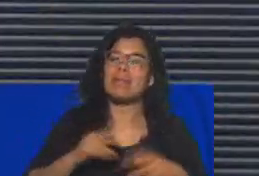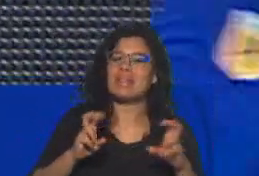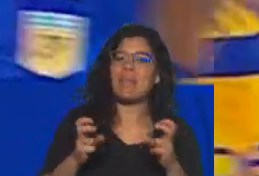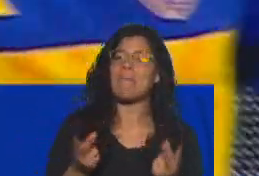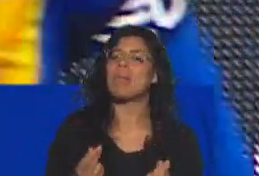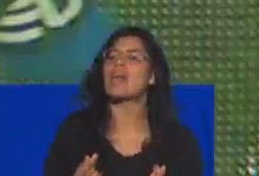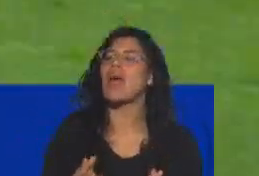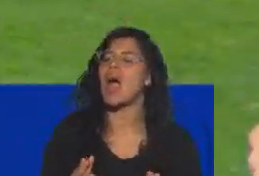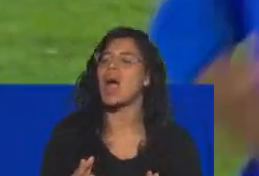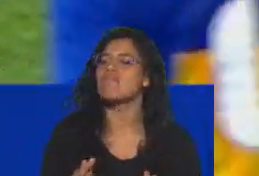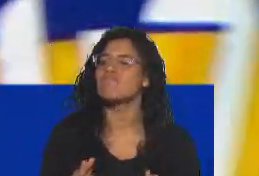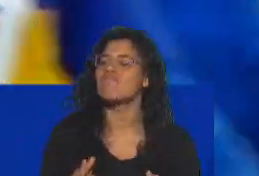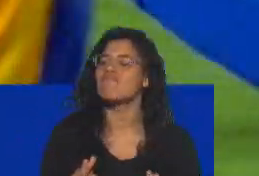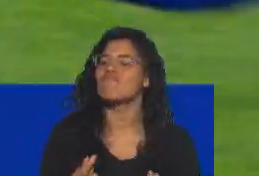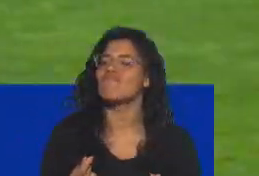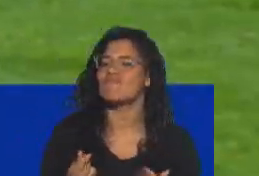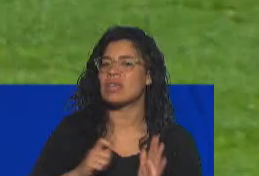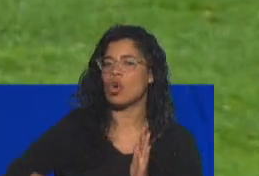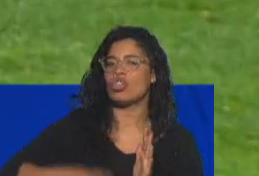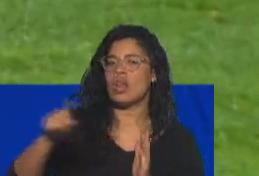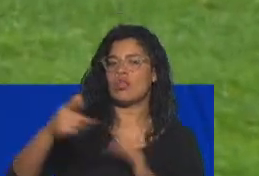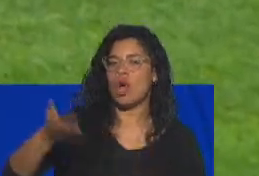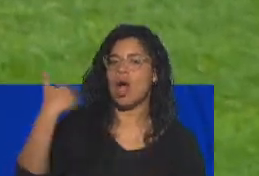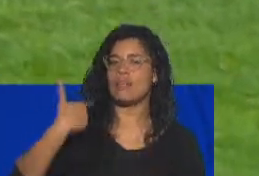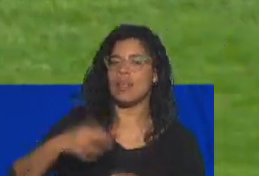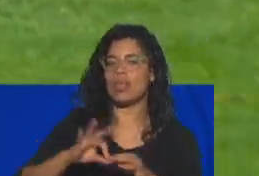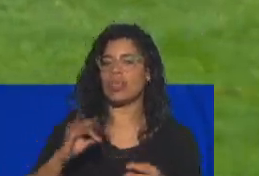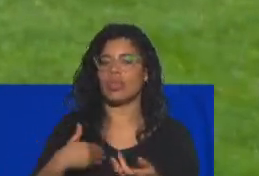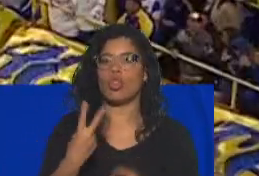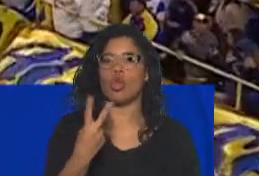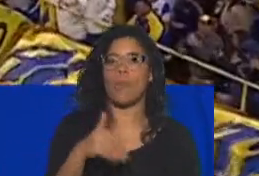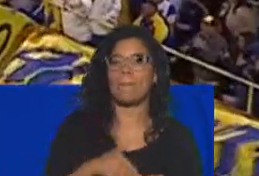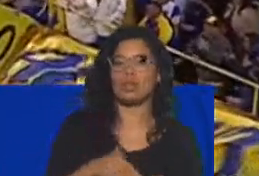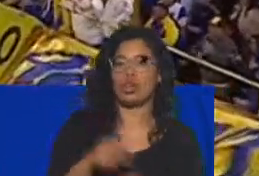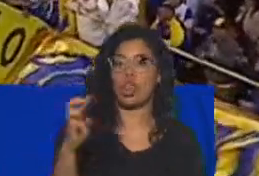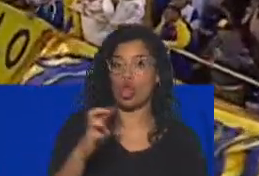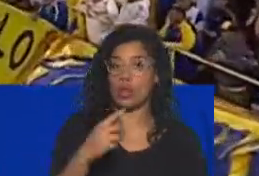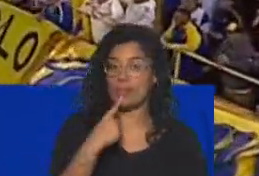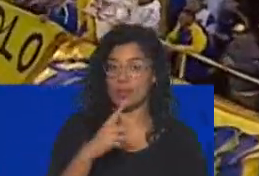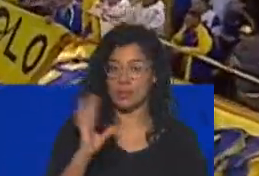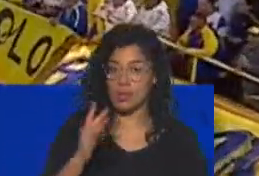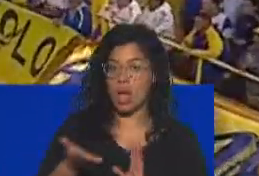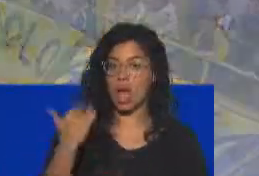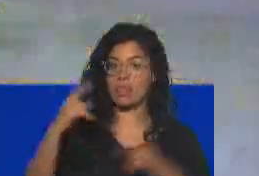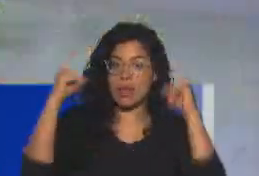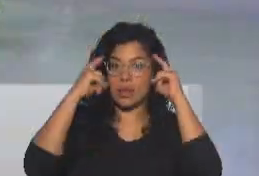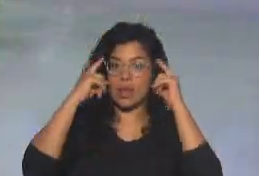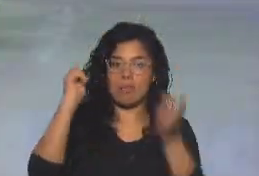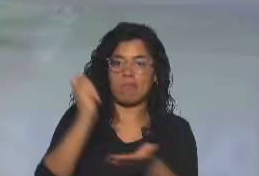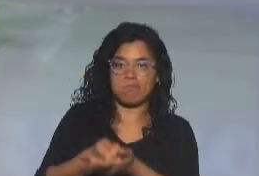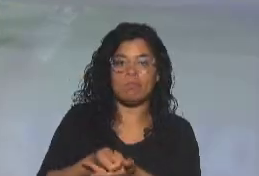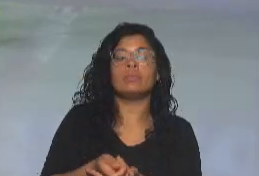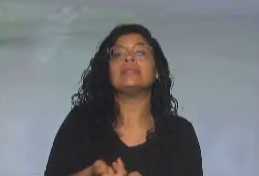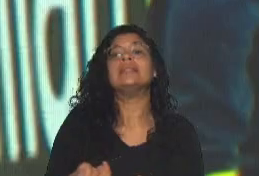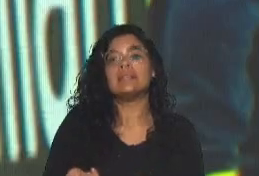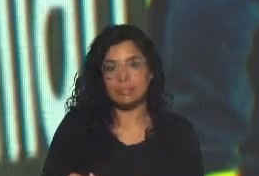la salida, con la rescisión que no estuvo muy clara desde el comienzo. Son casi 2 millones de dólares. Que en principio la iba a poner Juan Román Riquelme o le hace Boca